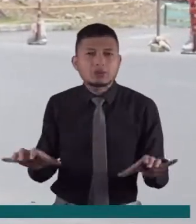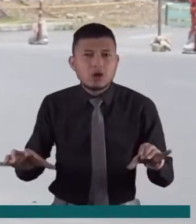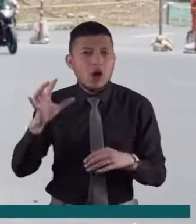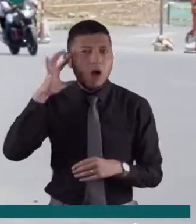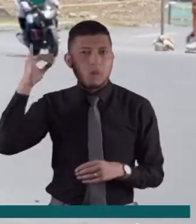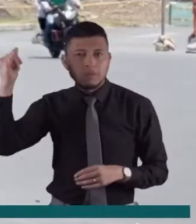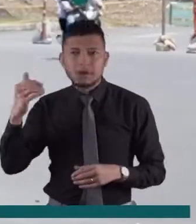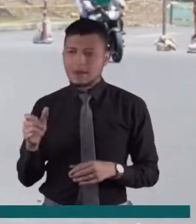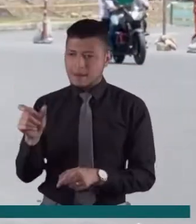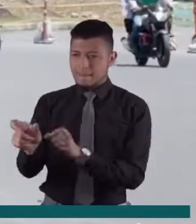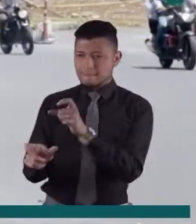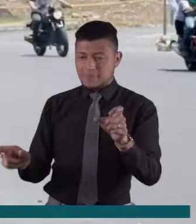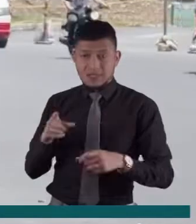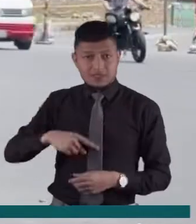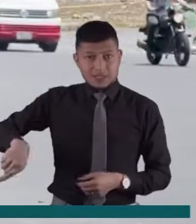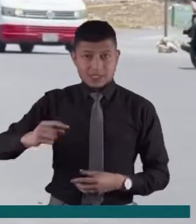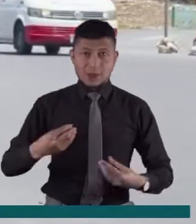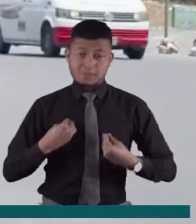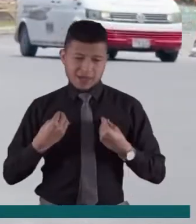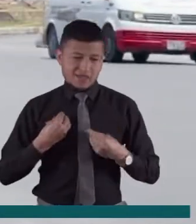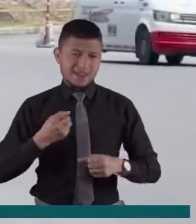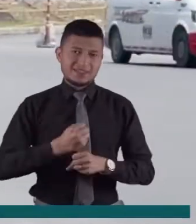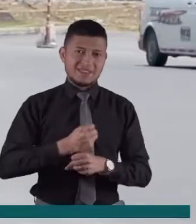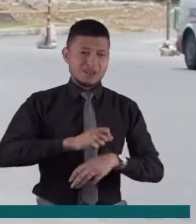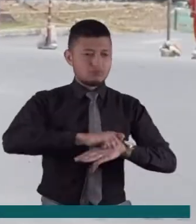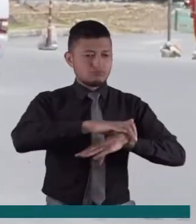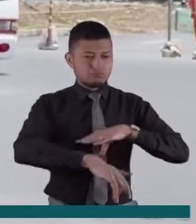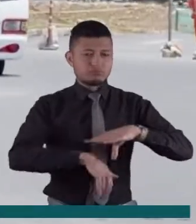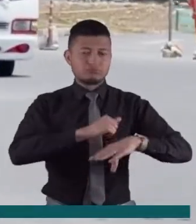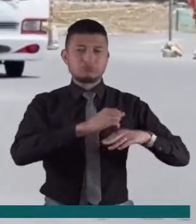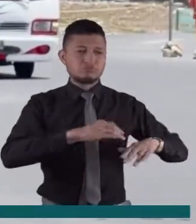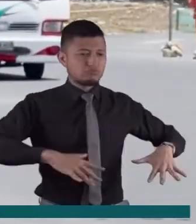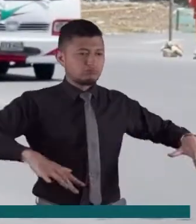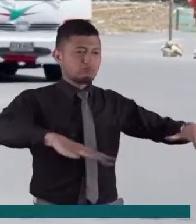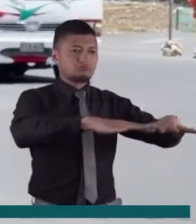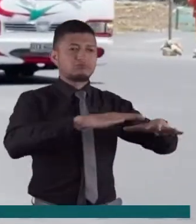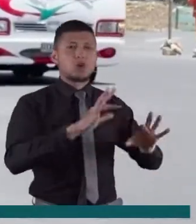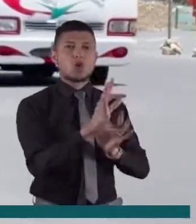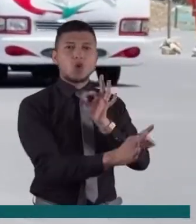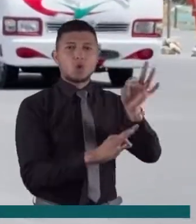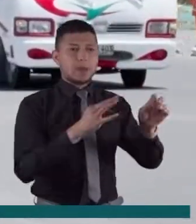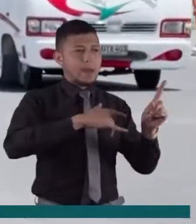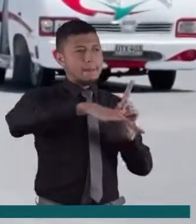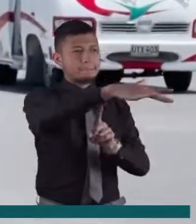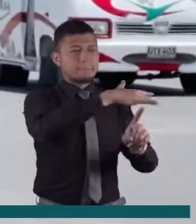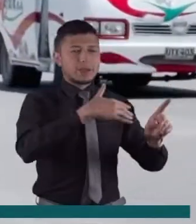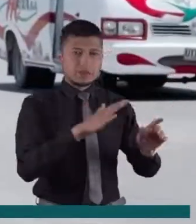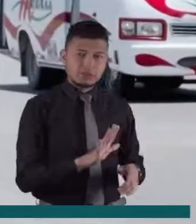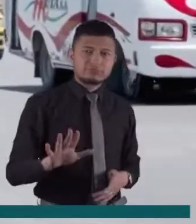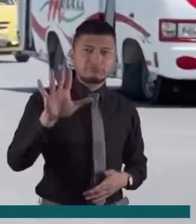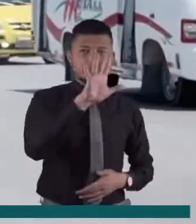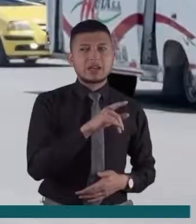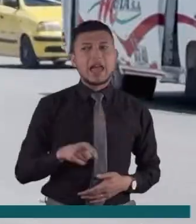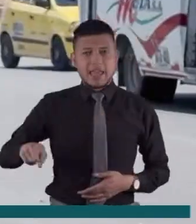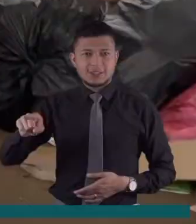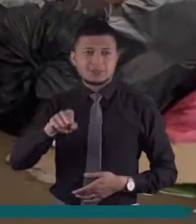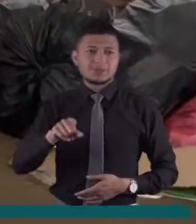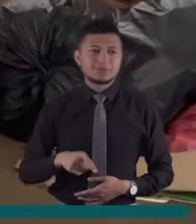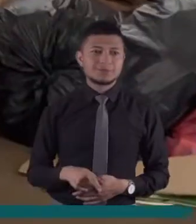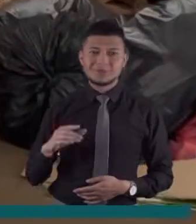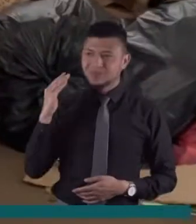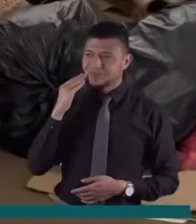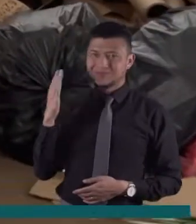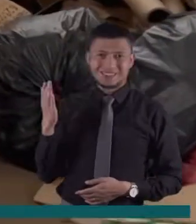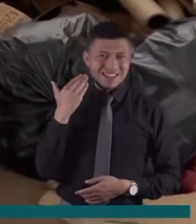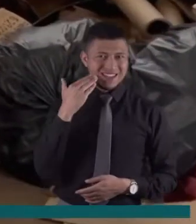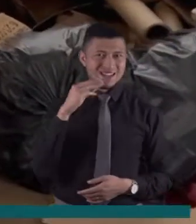que ahora harán parte estas personas que viven y trabajan por nuestro entorno y el desarrollo del sostenimiento ambiental del país.